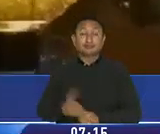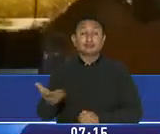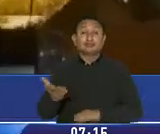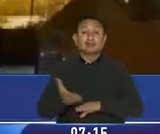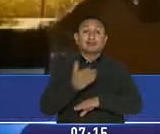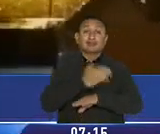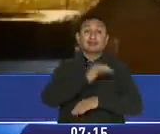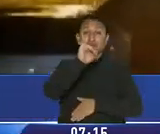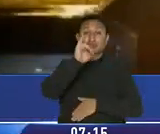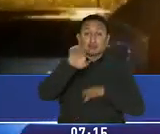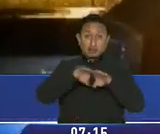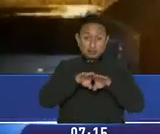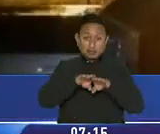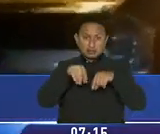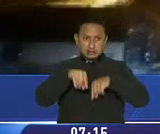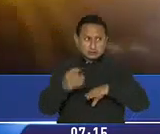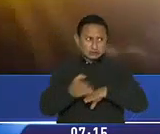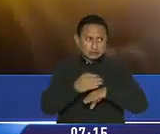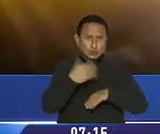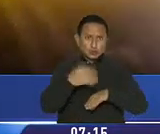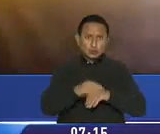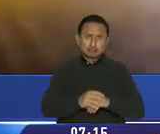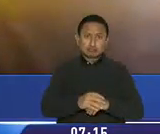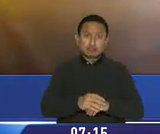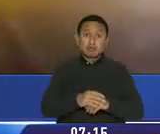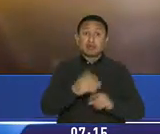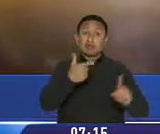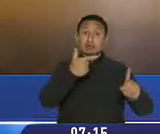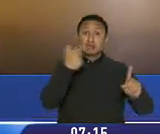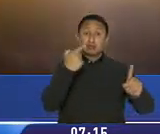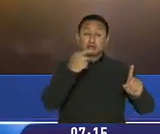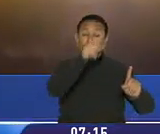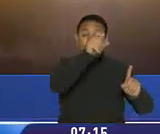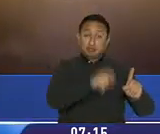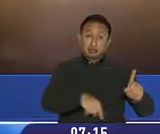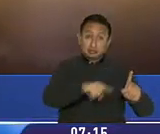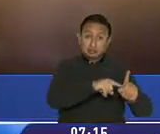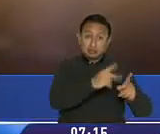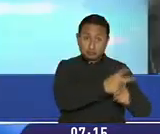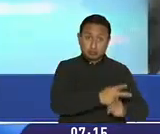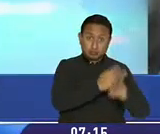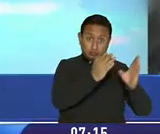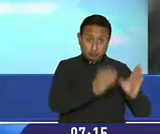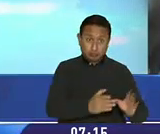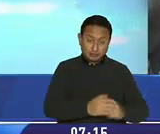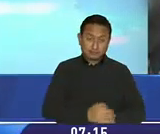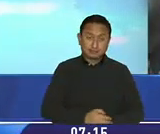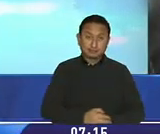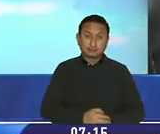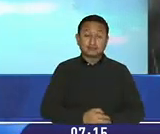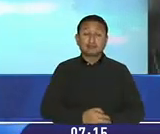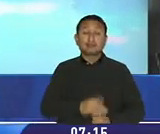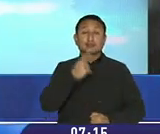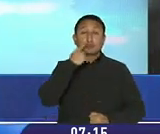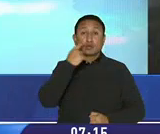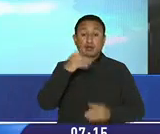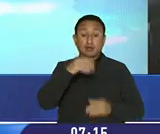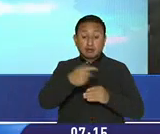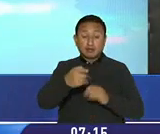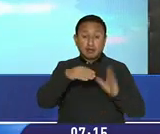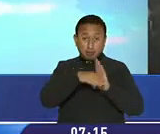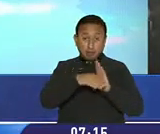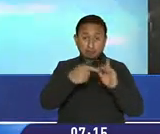Ibarra tras los crímenes violentos como el sicariato de un precandidato a concejal de la ciudad, el asesinato de un hombre afuera de un